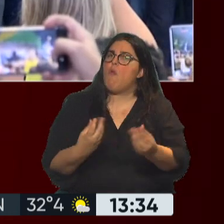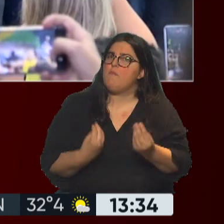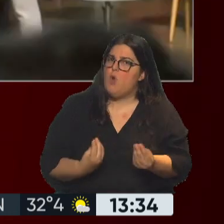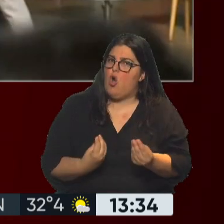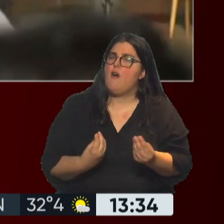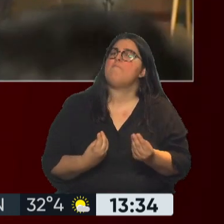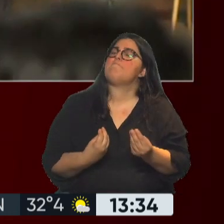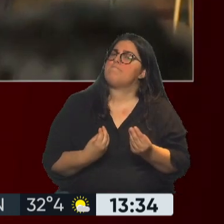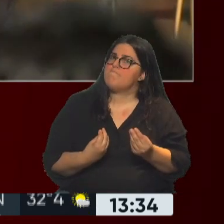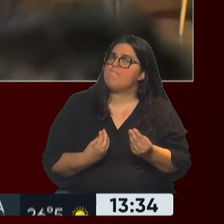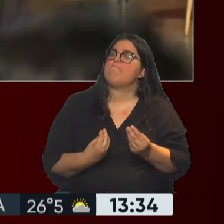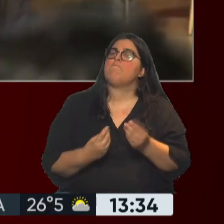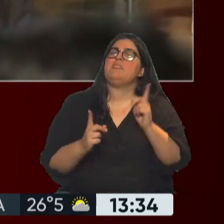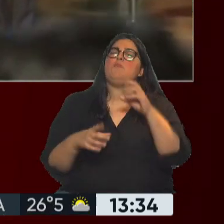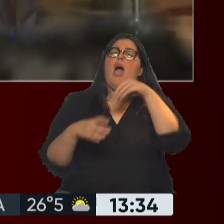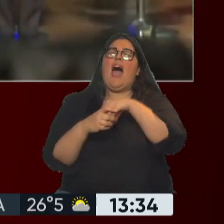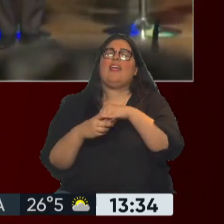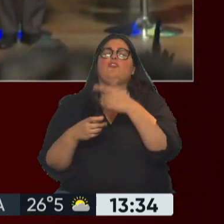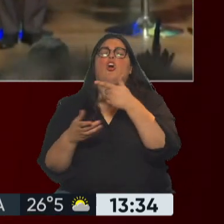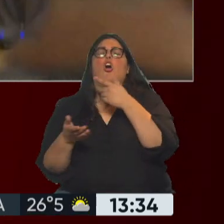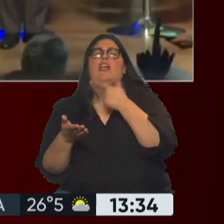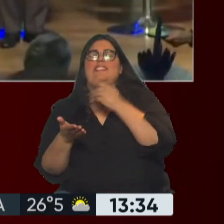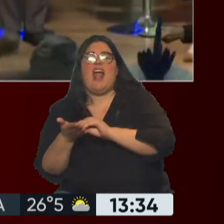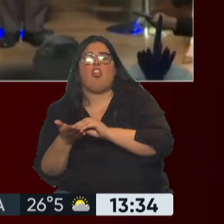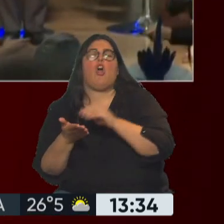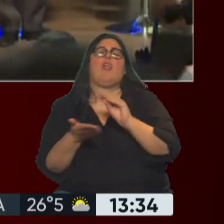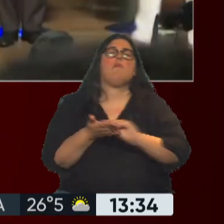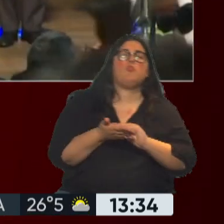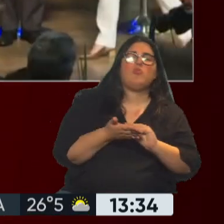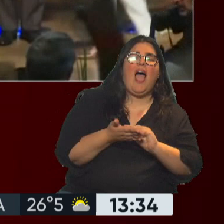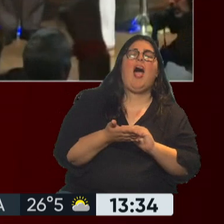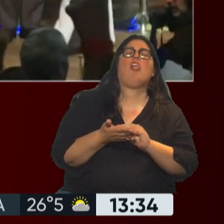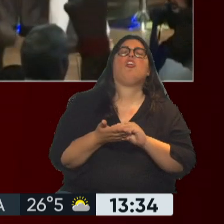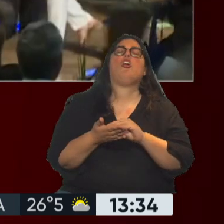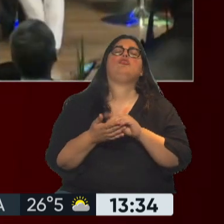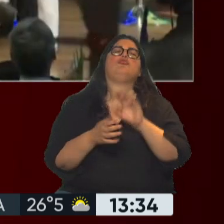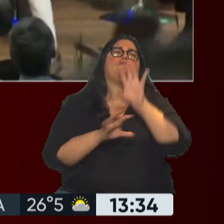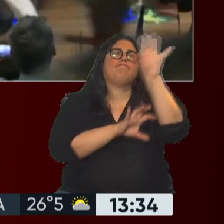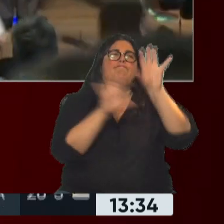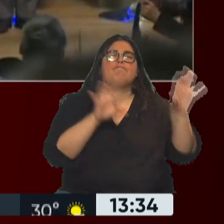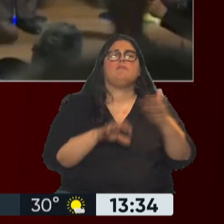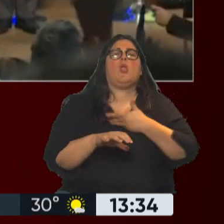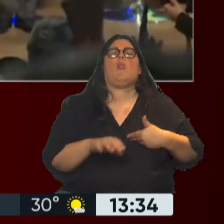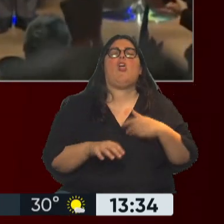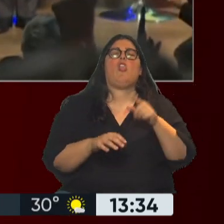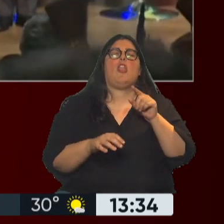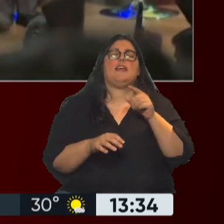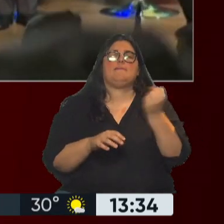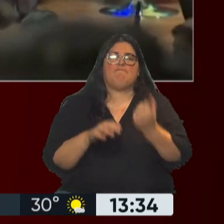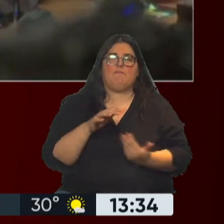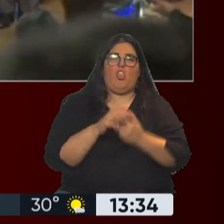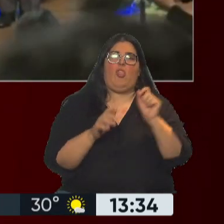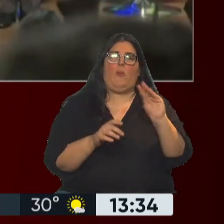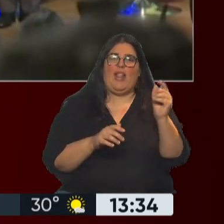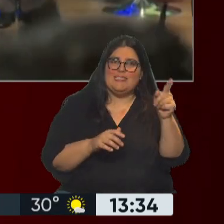paradójicamente tanto en las cámaras, diputados, senadores, como en gobernaciones claves del Brasil. Es decir, ¿estamos ante la posibilidad de